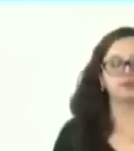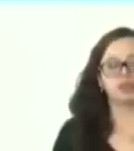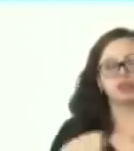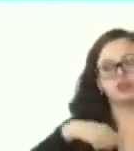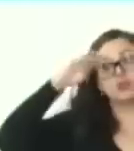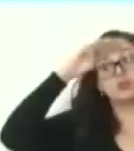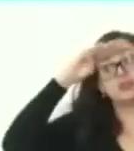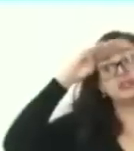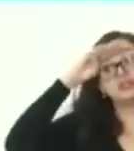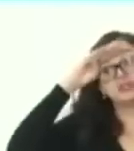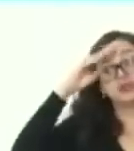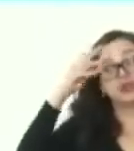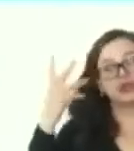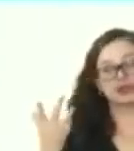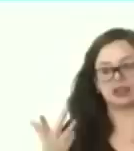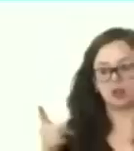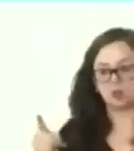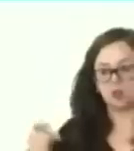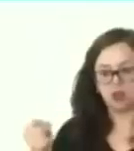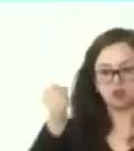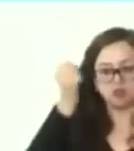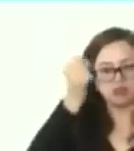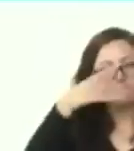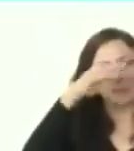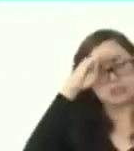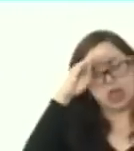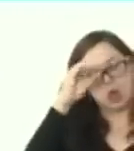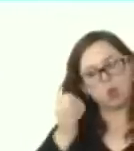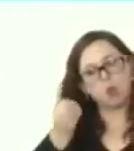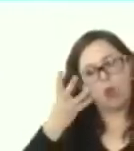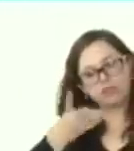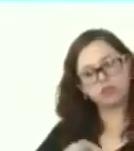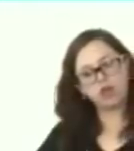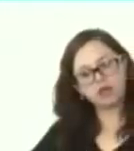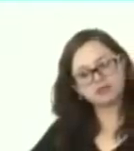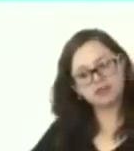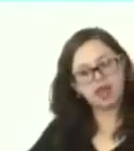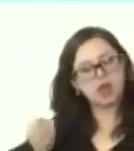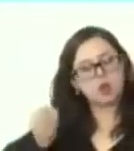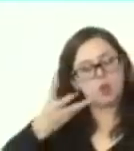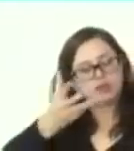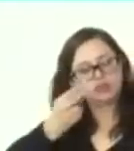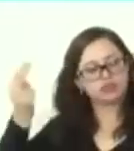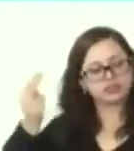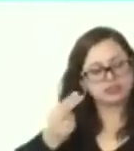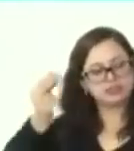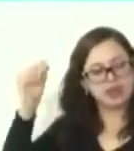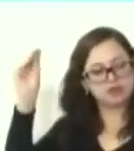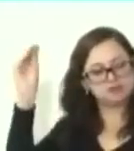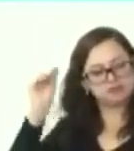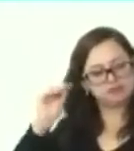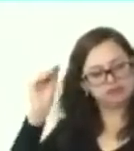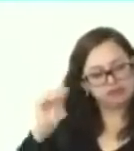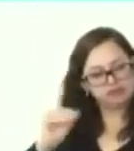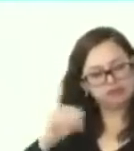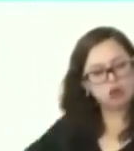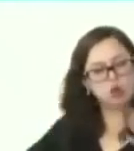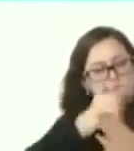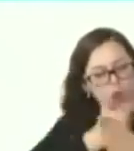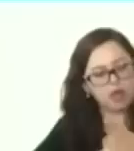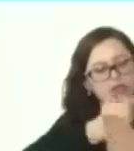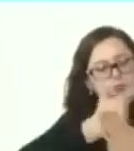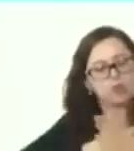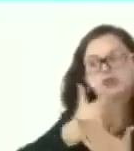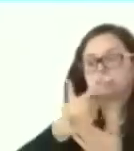carpeta de investigación contra el también diputado federal está a cargo de la Fiscalía Especializada en Combate a la Corrupción,